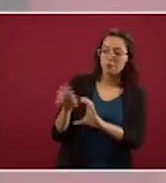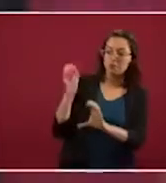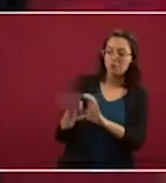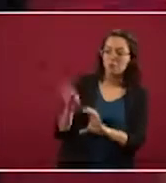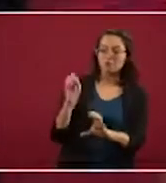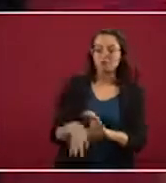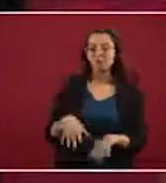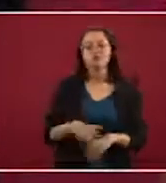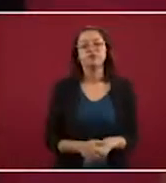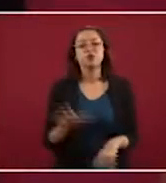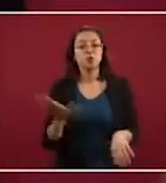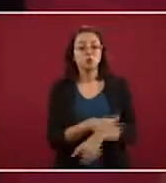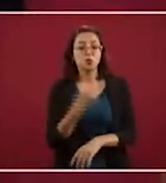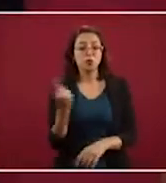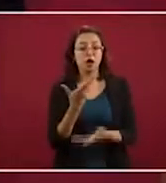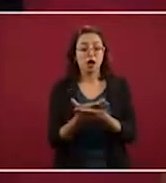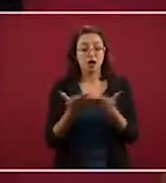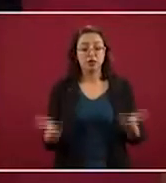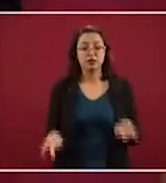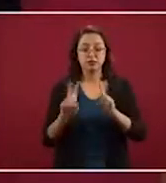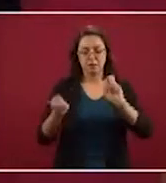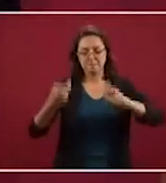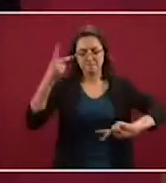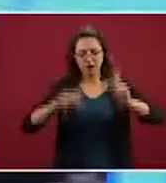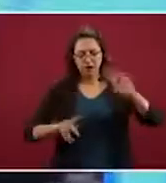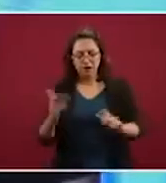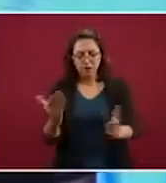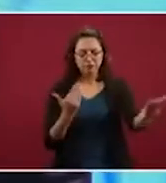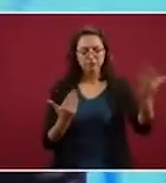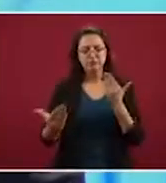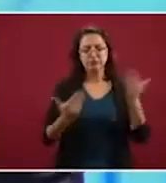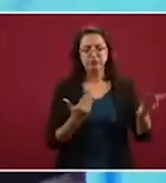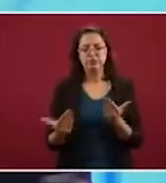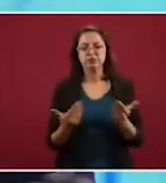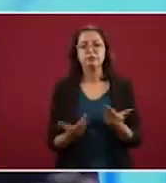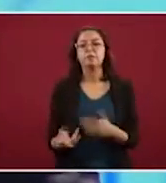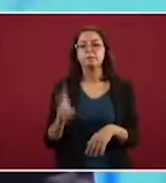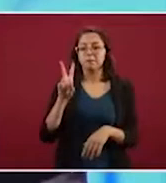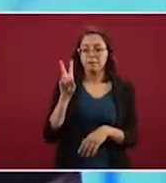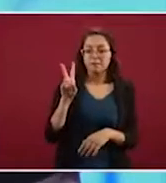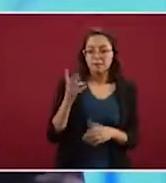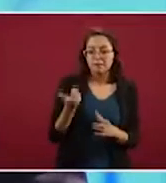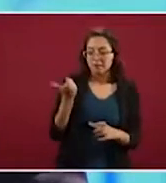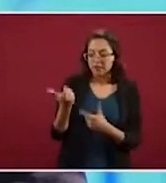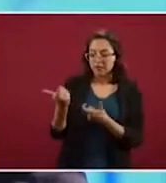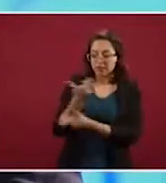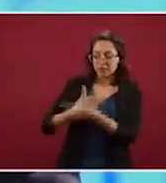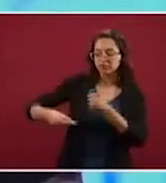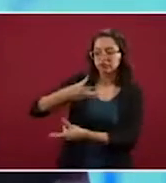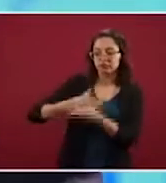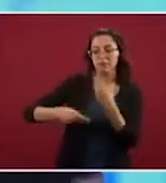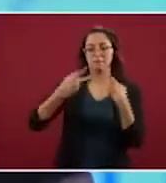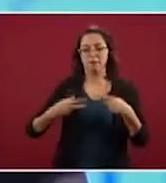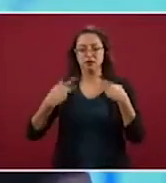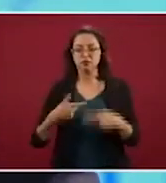si cuando estos números macroeconómicos los contratamos con lo que verdaderamente importa que es la microeconomía la